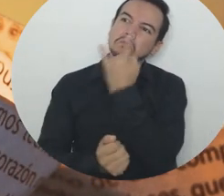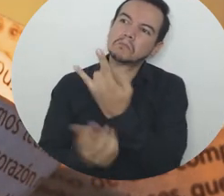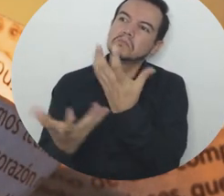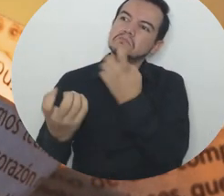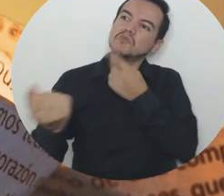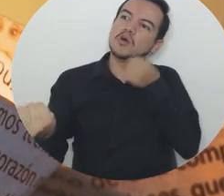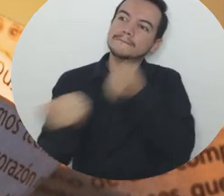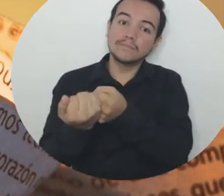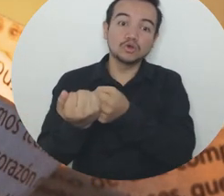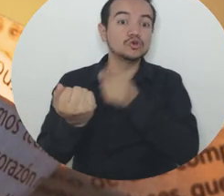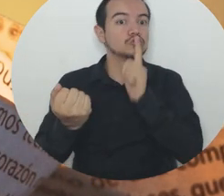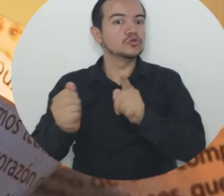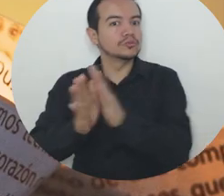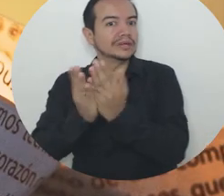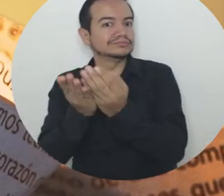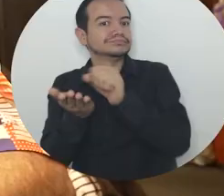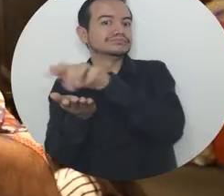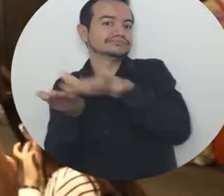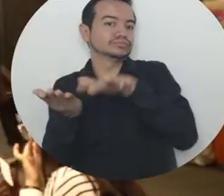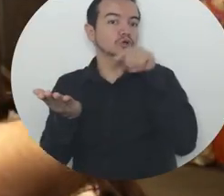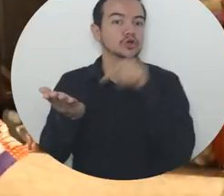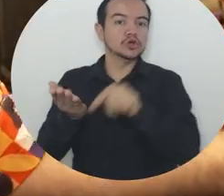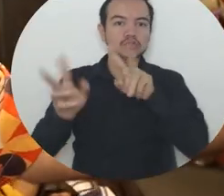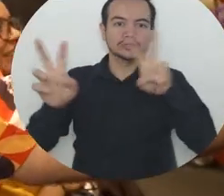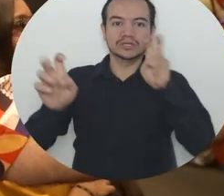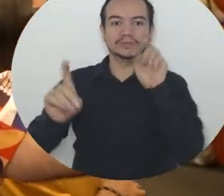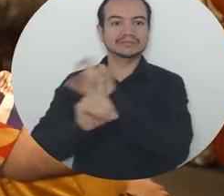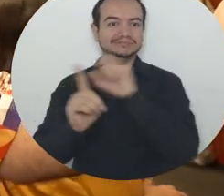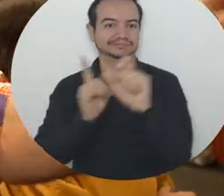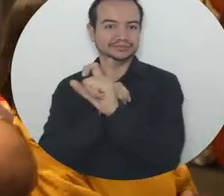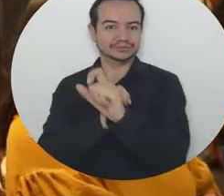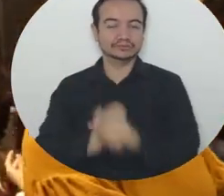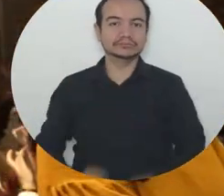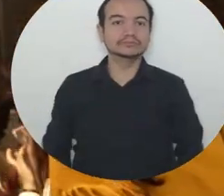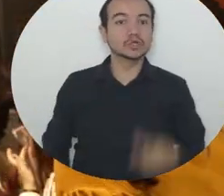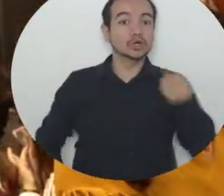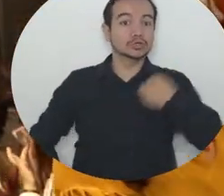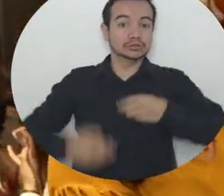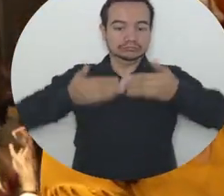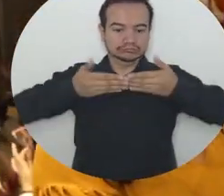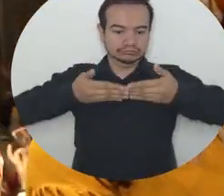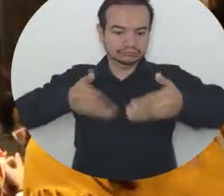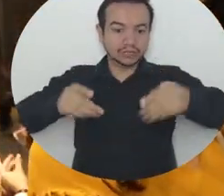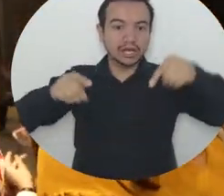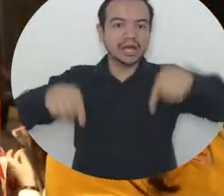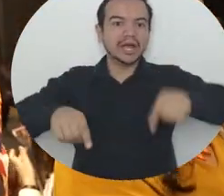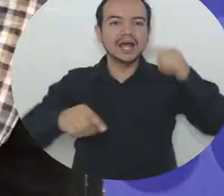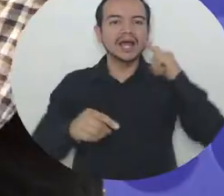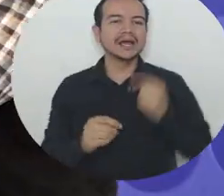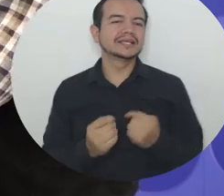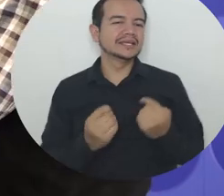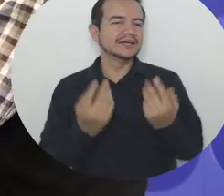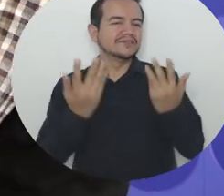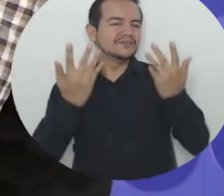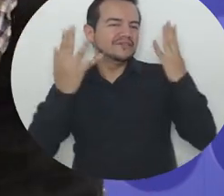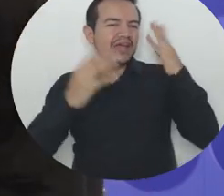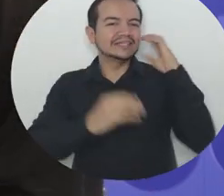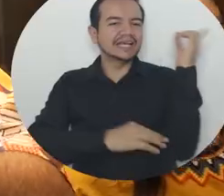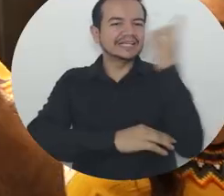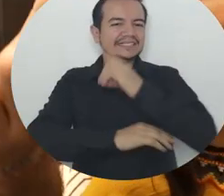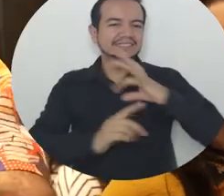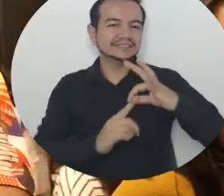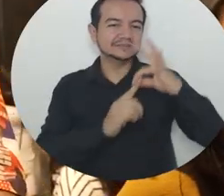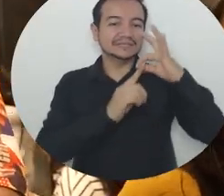la Universidad de Magdalena al arte y la cultura. La presentación de nuestra Feria Internacional del Libro de Santa Marta. Hemos tenido